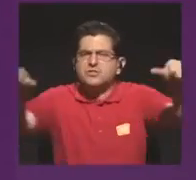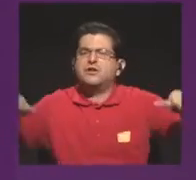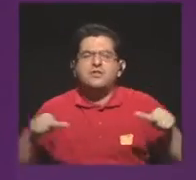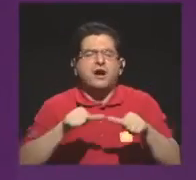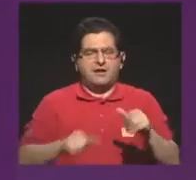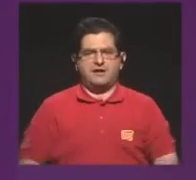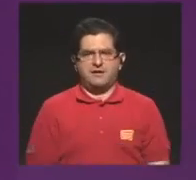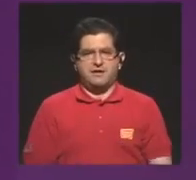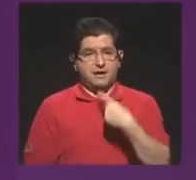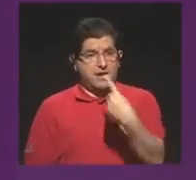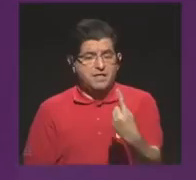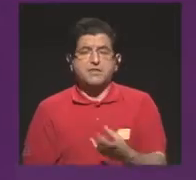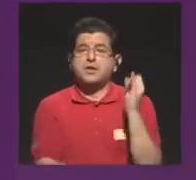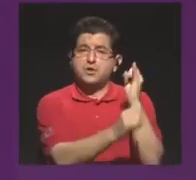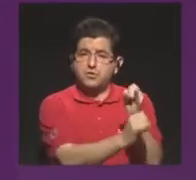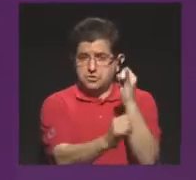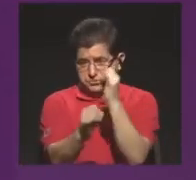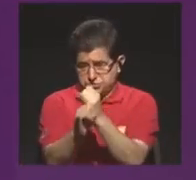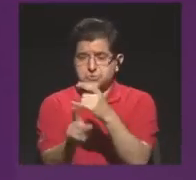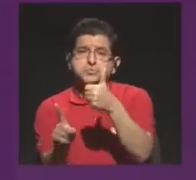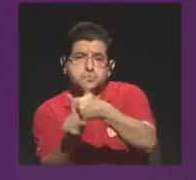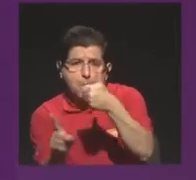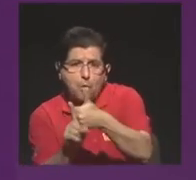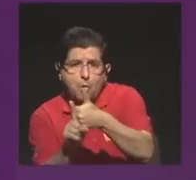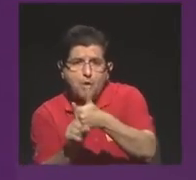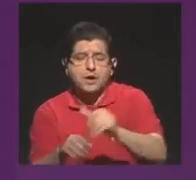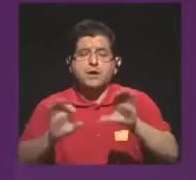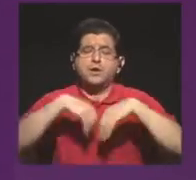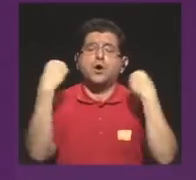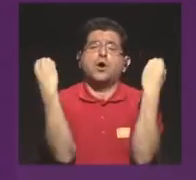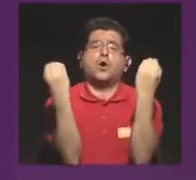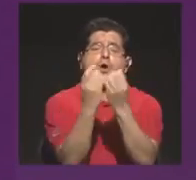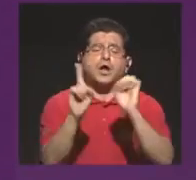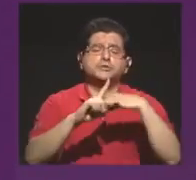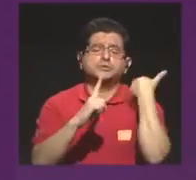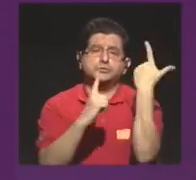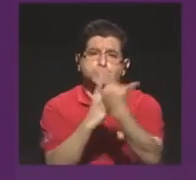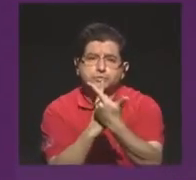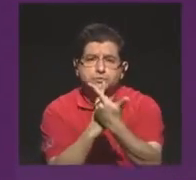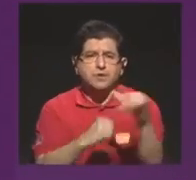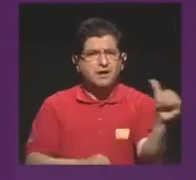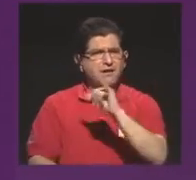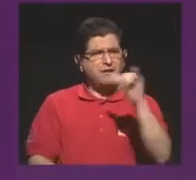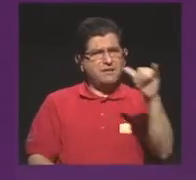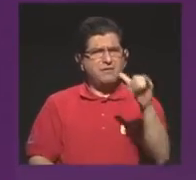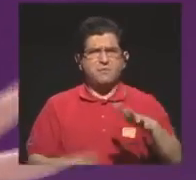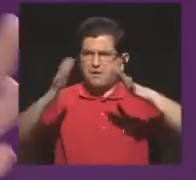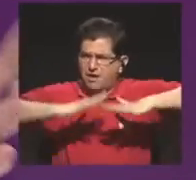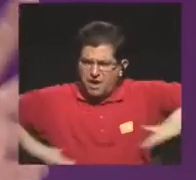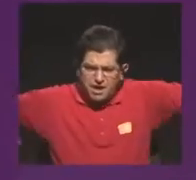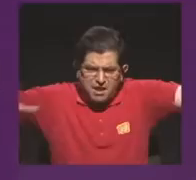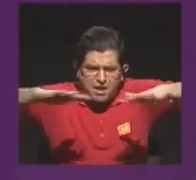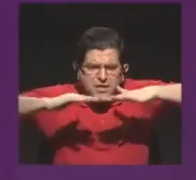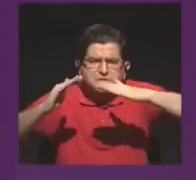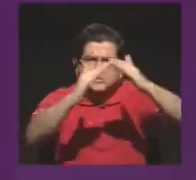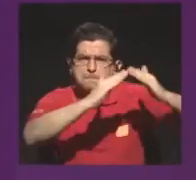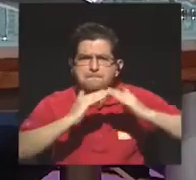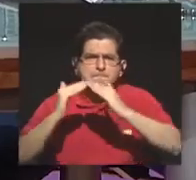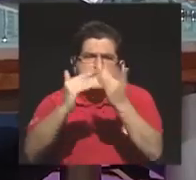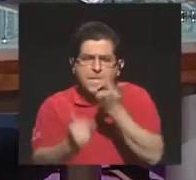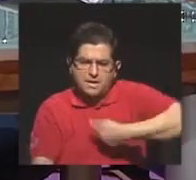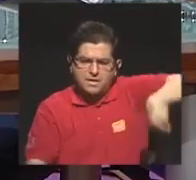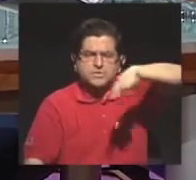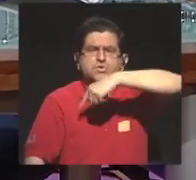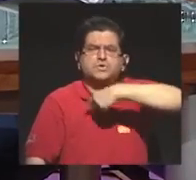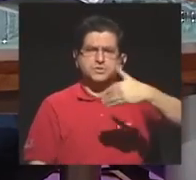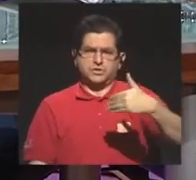Marta, digo desde la institucionalidad, desde las organizaciones sociales, también desde los espacios comunales que hemos